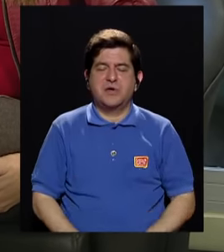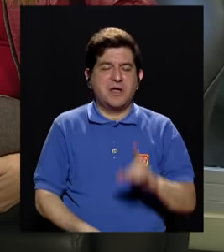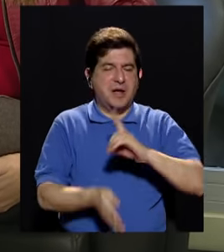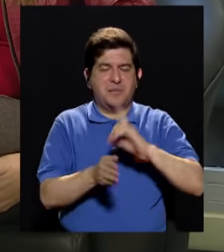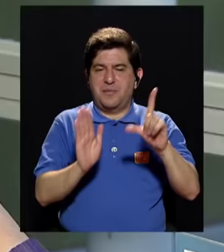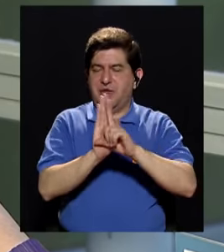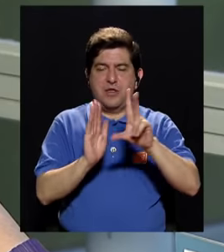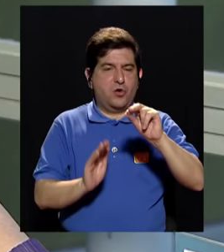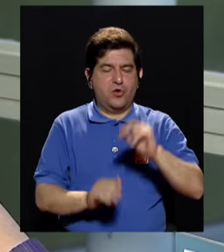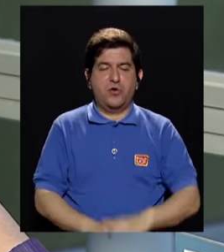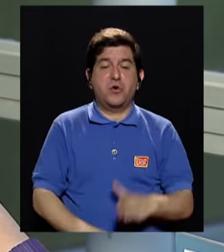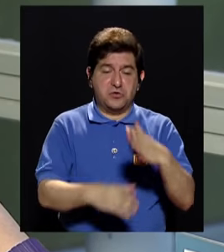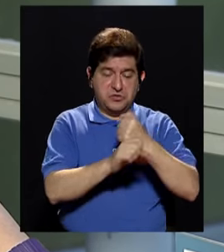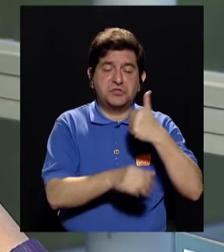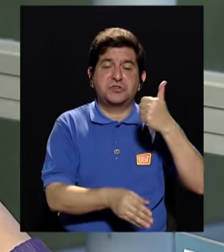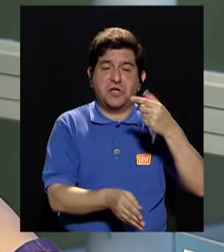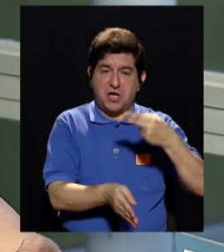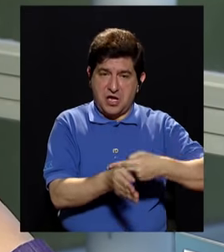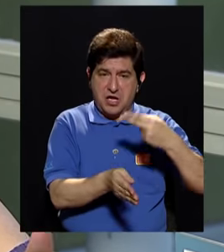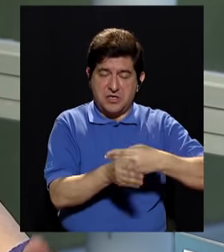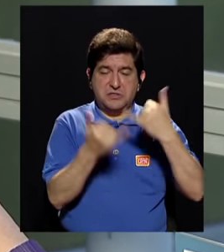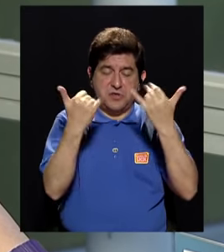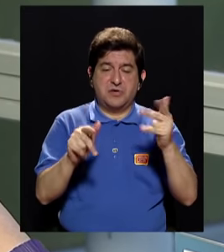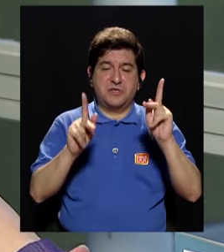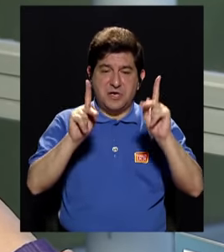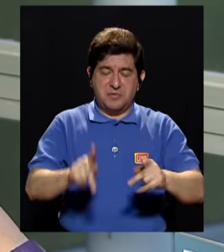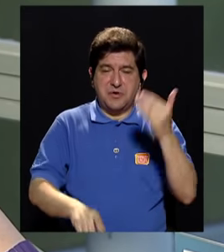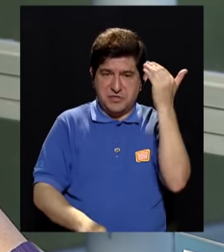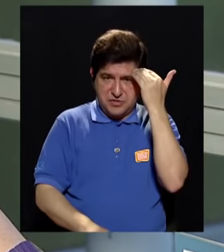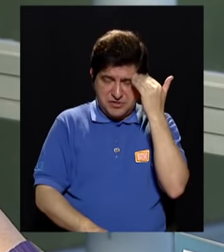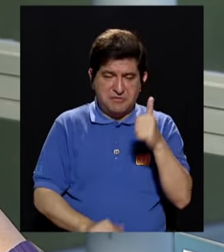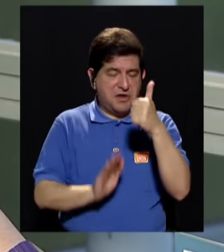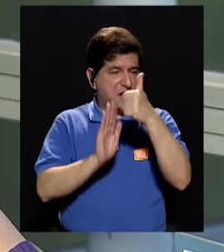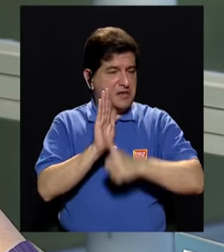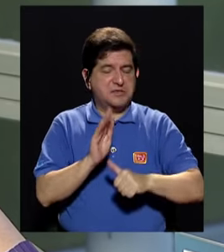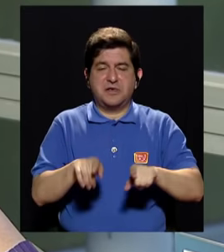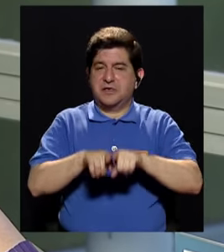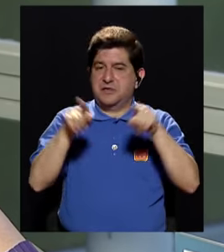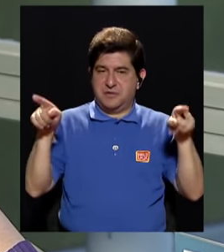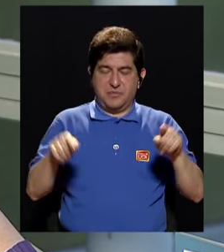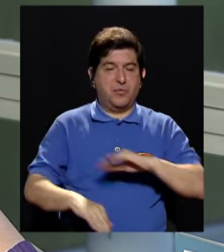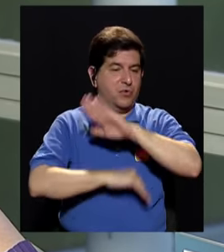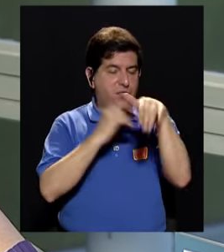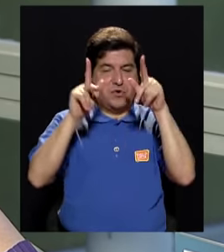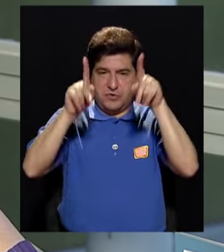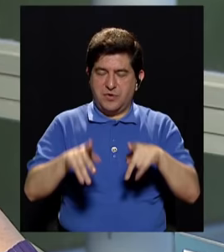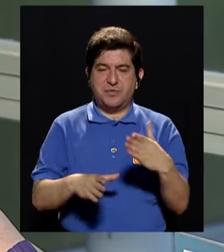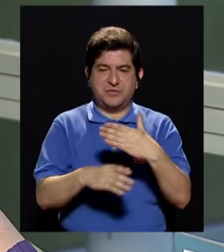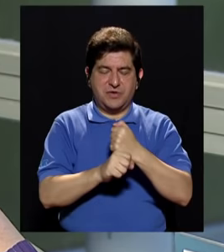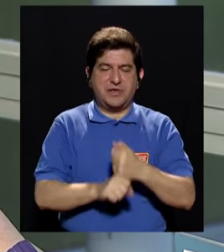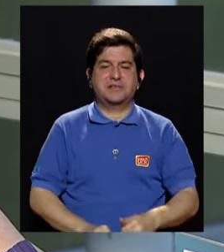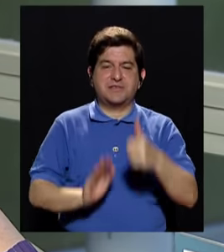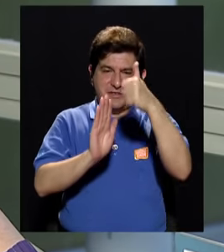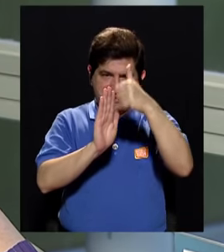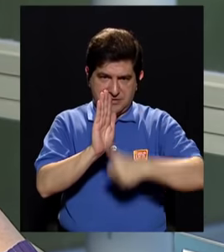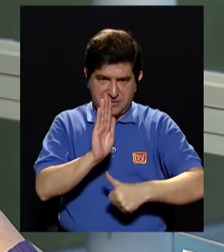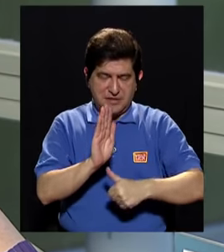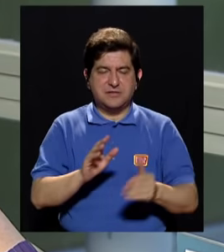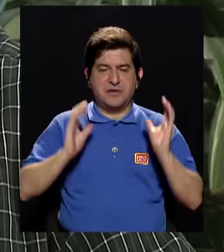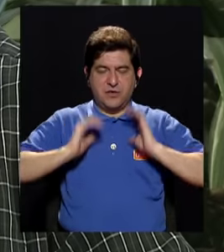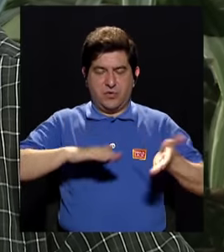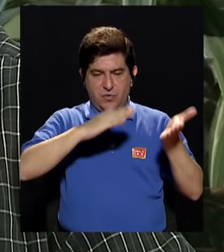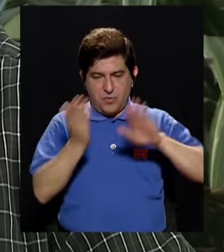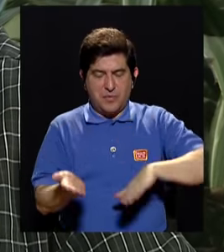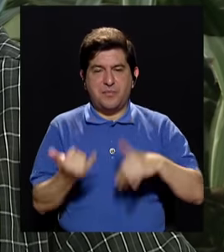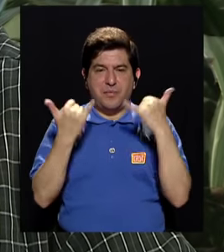se hace en el hospital o puede ser que la persona ya se sepa qué tenía entonces no le van a hacer autopsia también verdad O sea no todo el mundo le hacen autopsia doctora